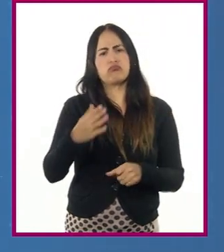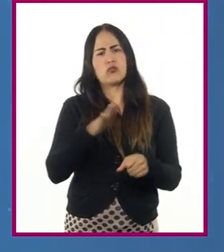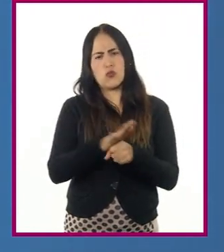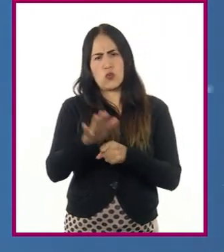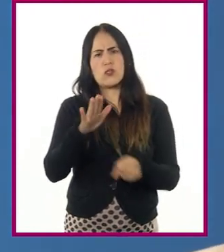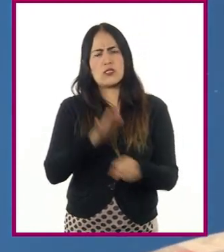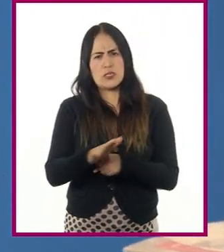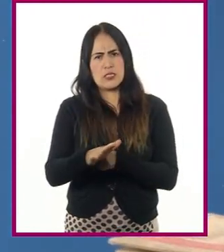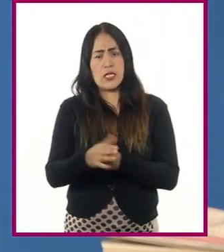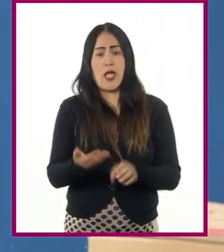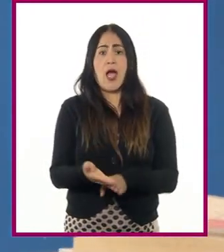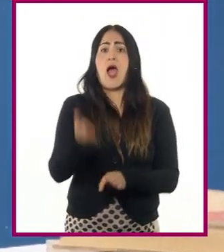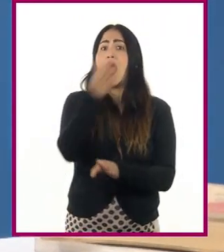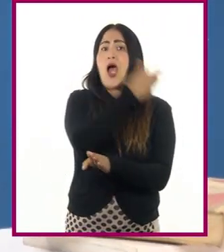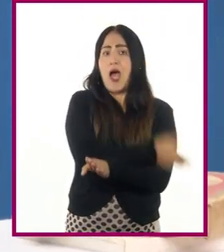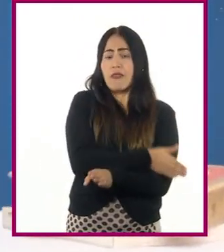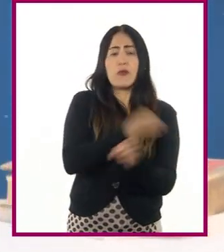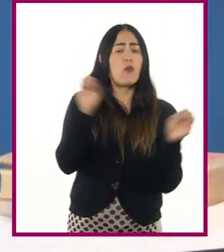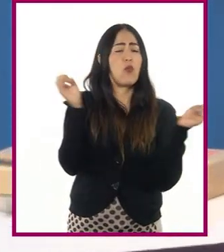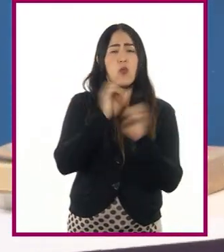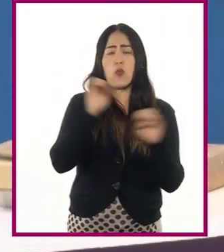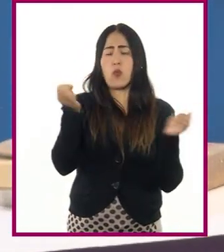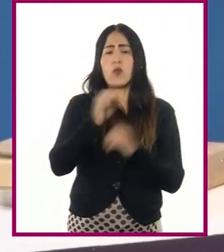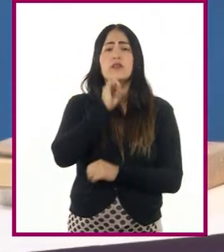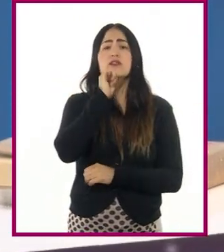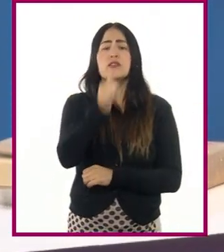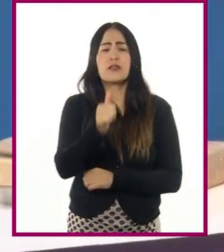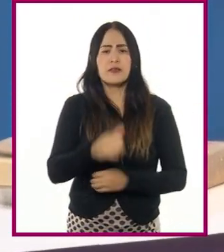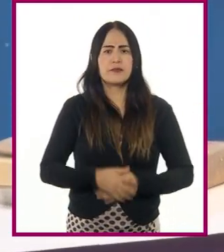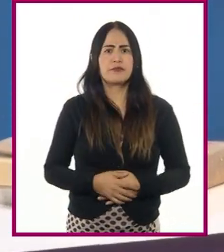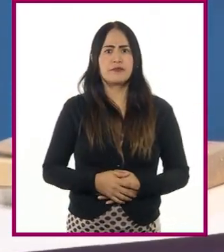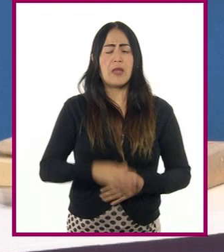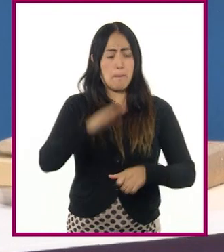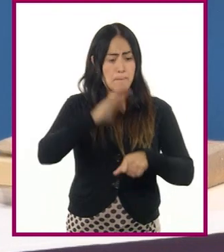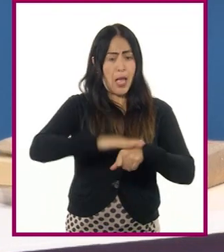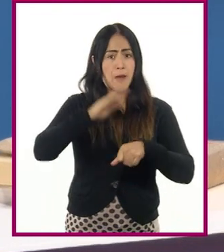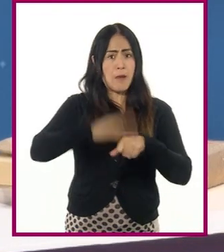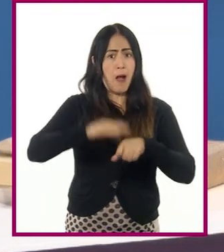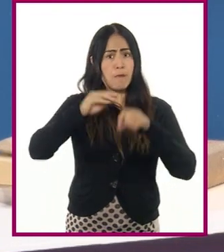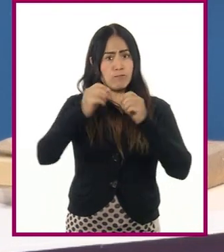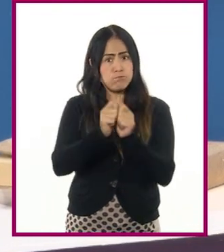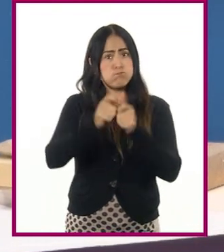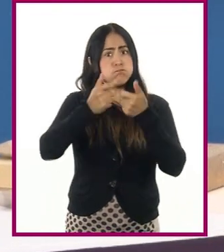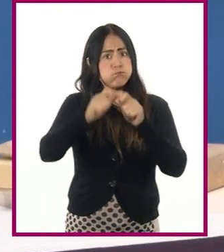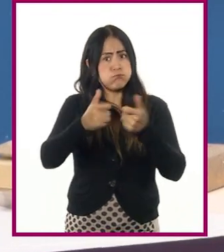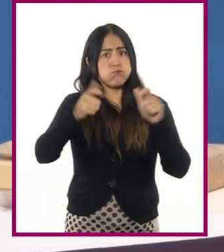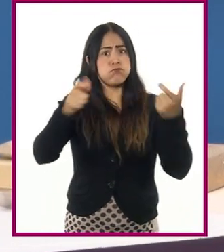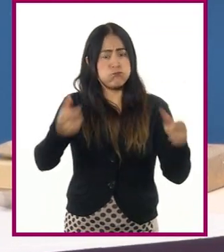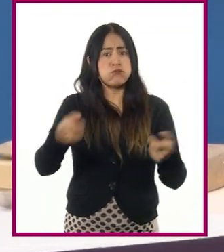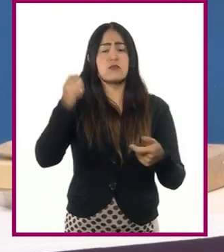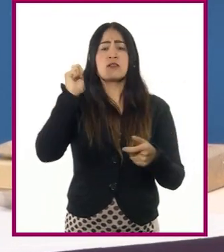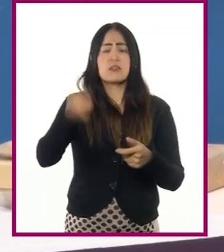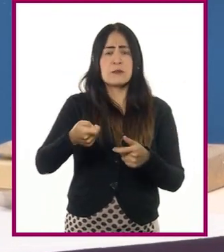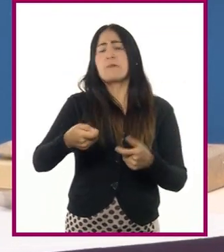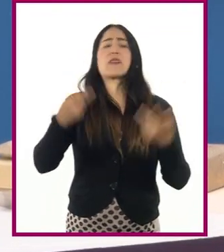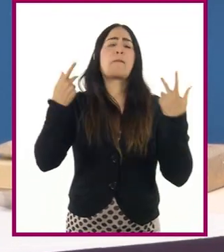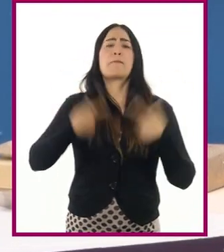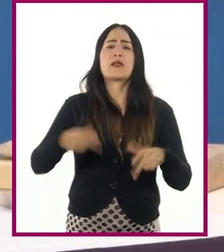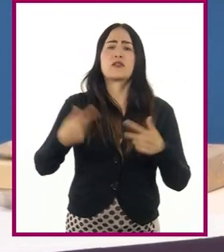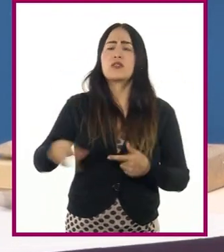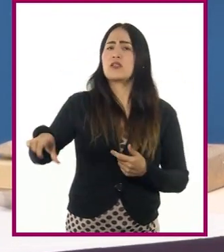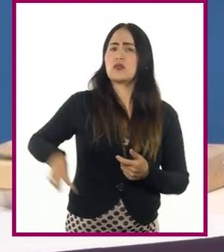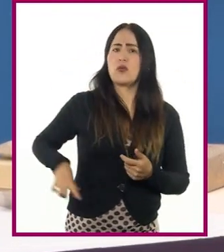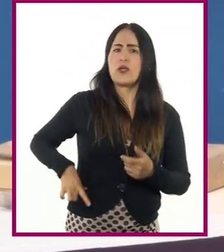tenían precedente en la historia del país. Su expansión obedecía al aumento de empleados y funcionarios